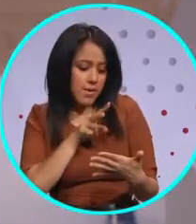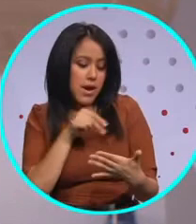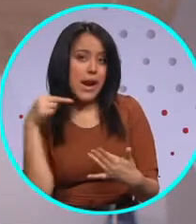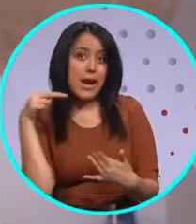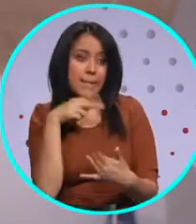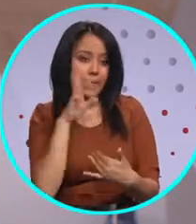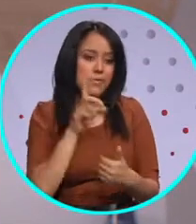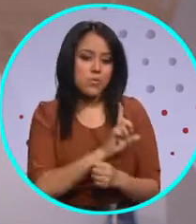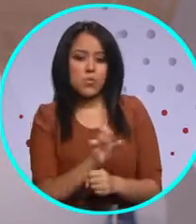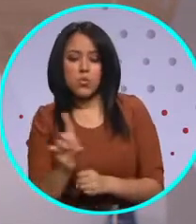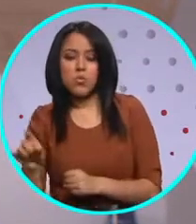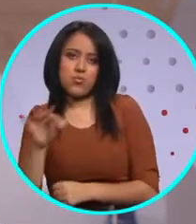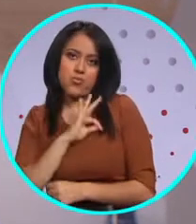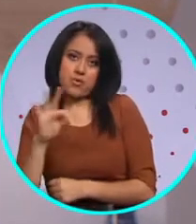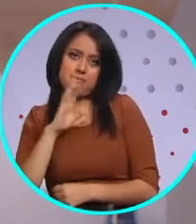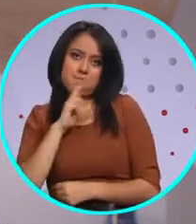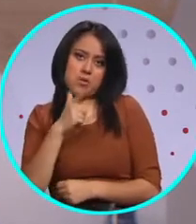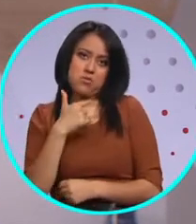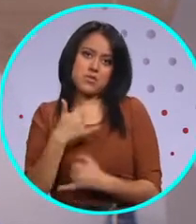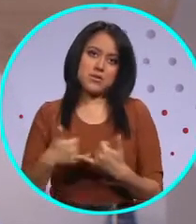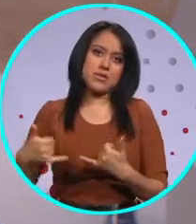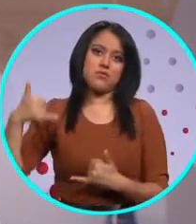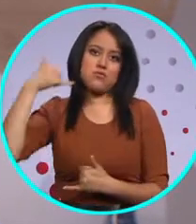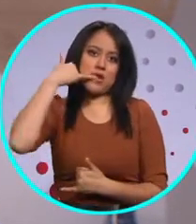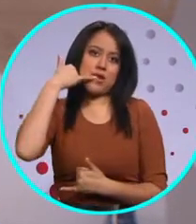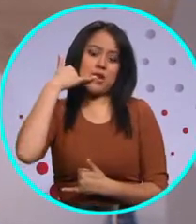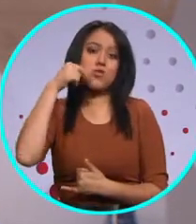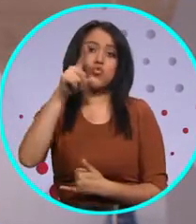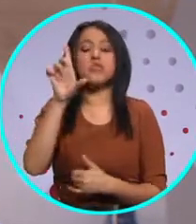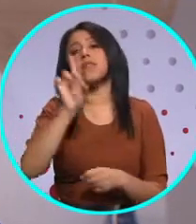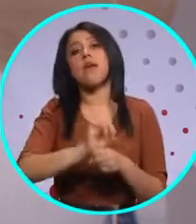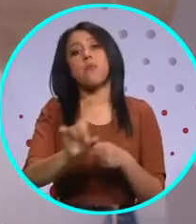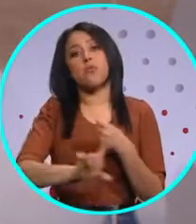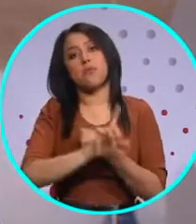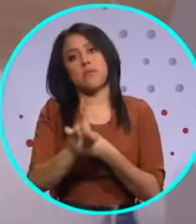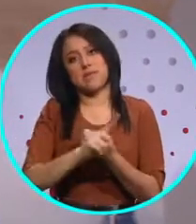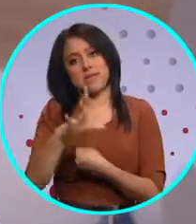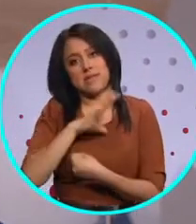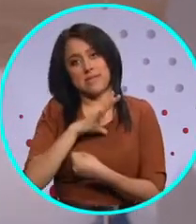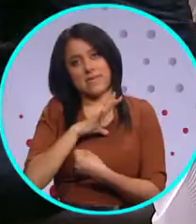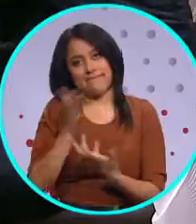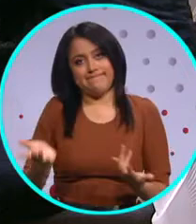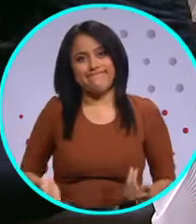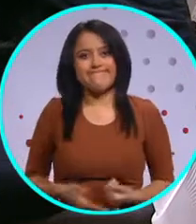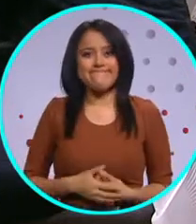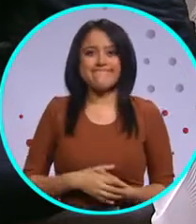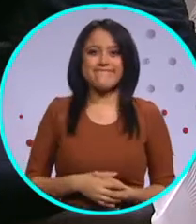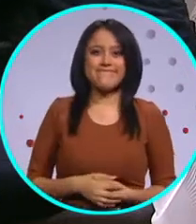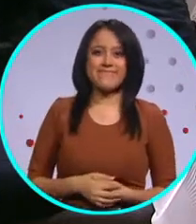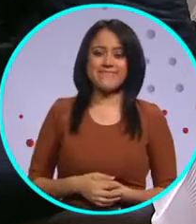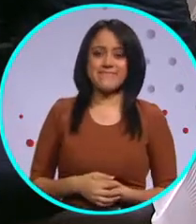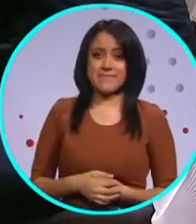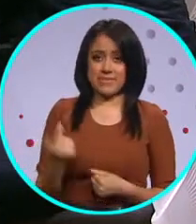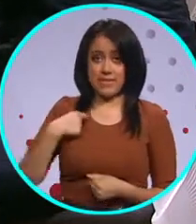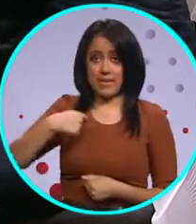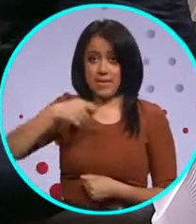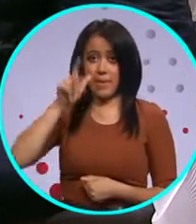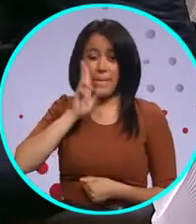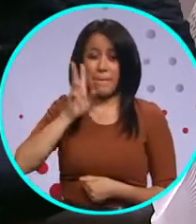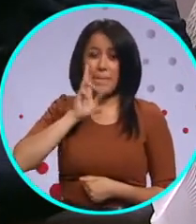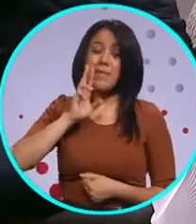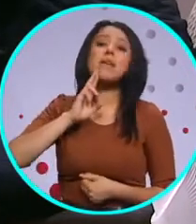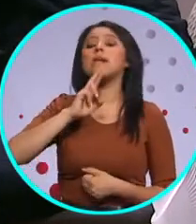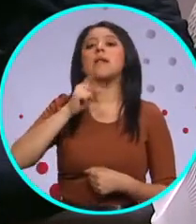emergencia y es preferible que esté revisando el celular por ciudad tienes una bronca y estás en la zona además de decirte que como primer respondiente que es el